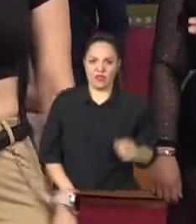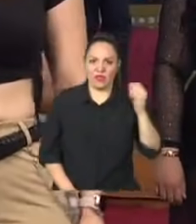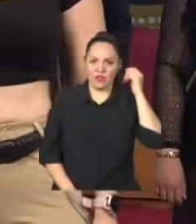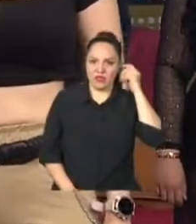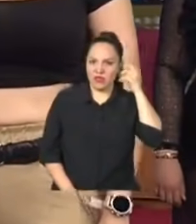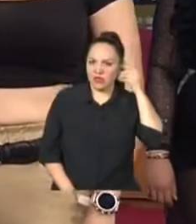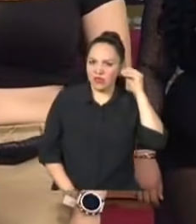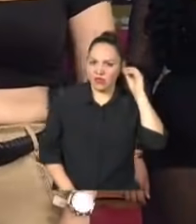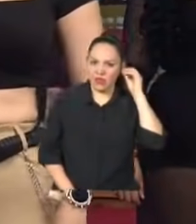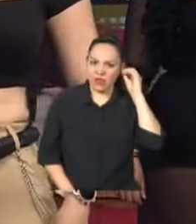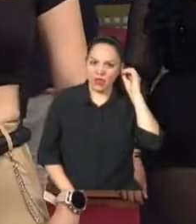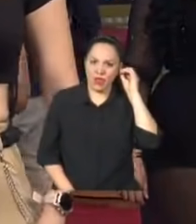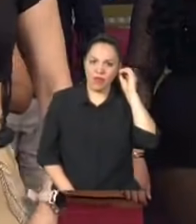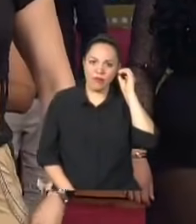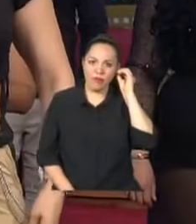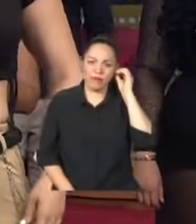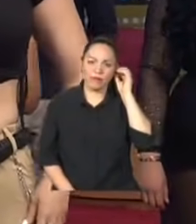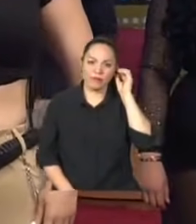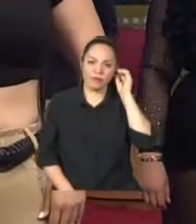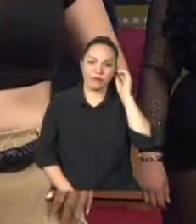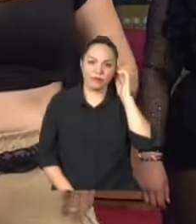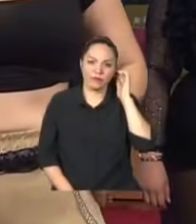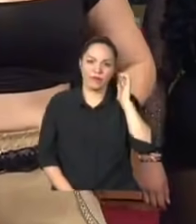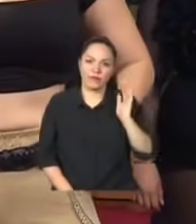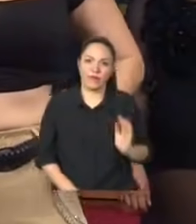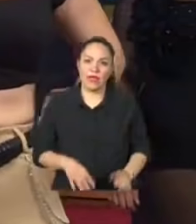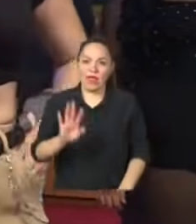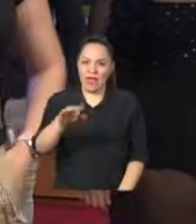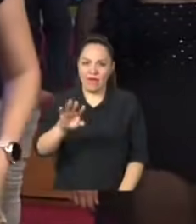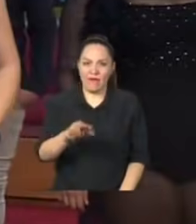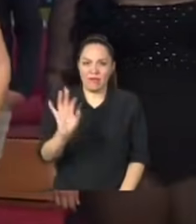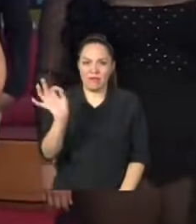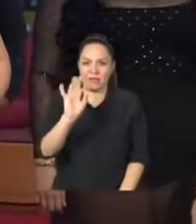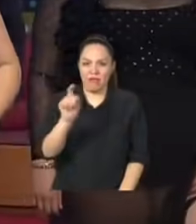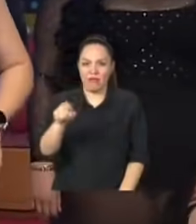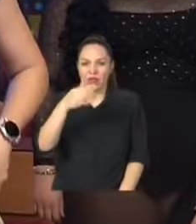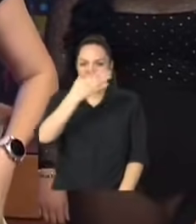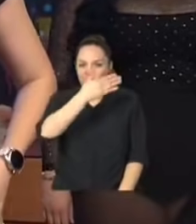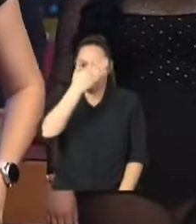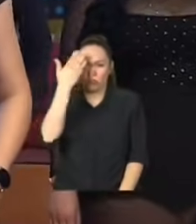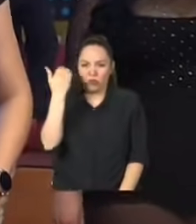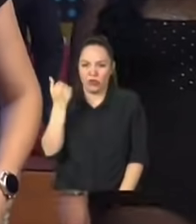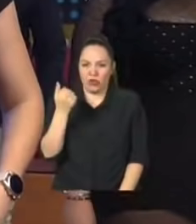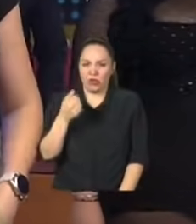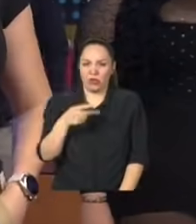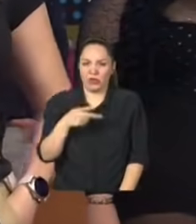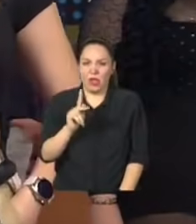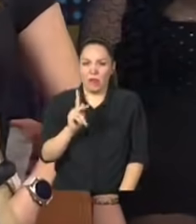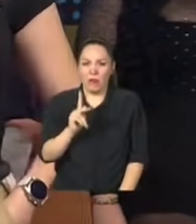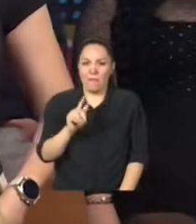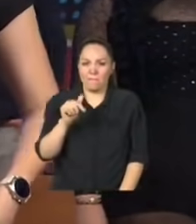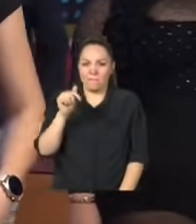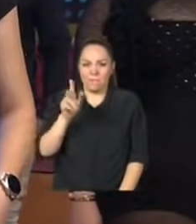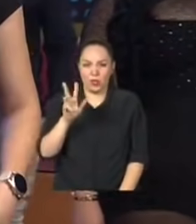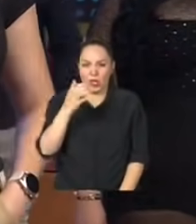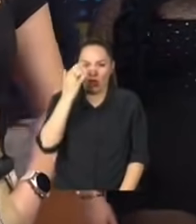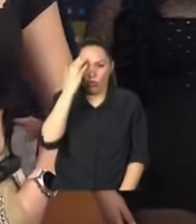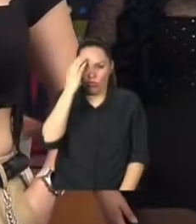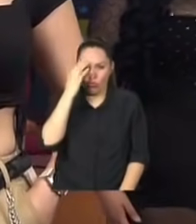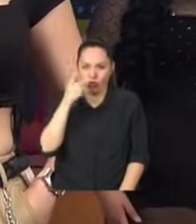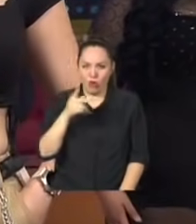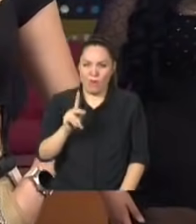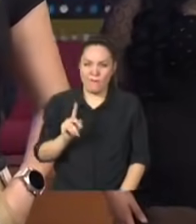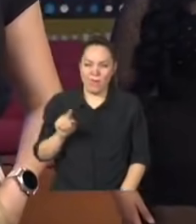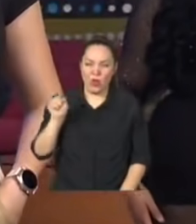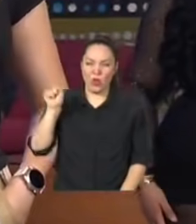confundido. A lo mejor ella no sabía. Señora, a lo mejor usted no sabía con cuántas muchachas ha salido de aquí y con otras. Está